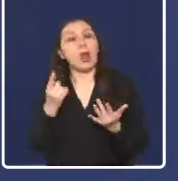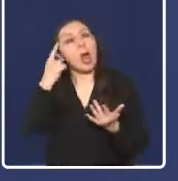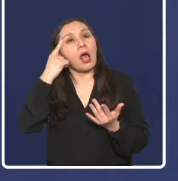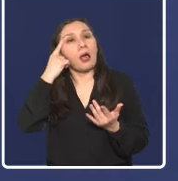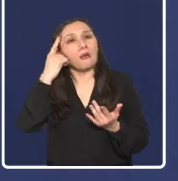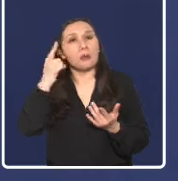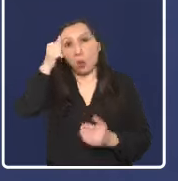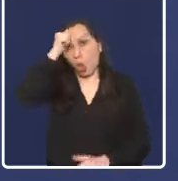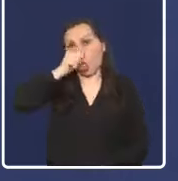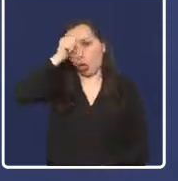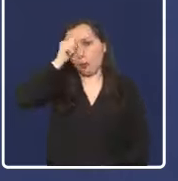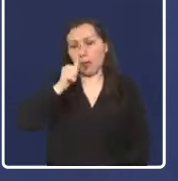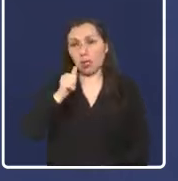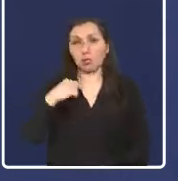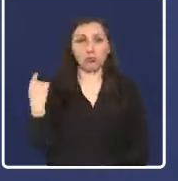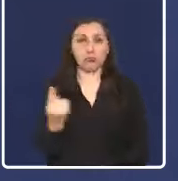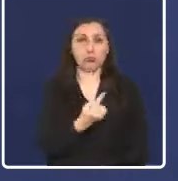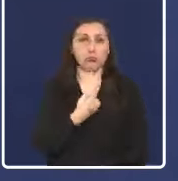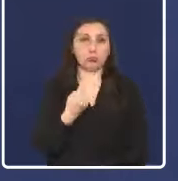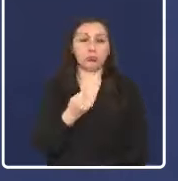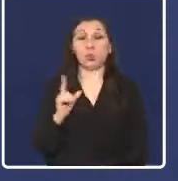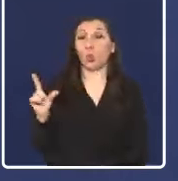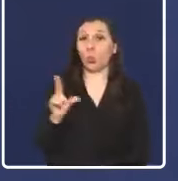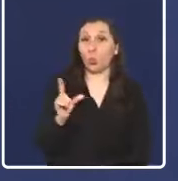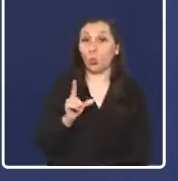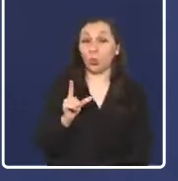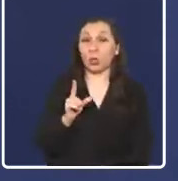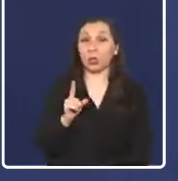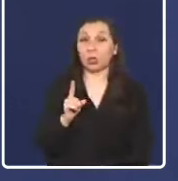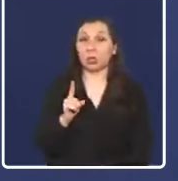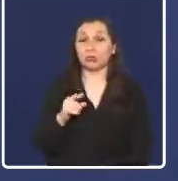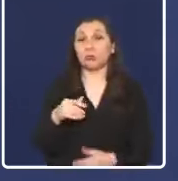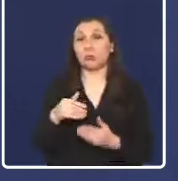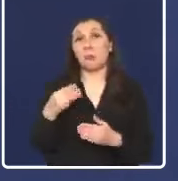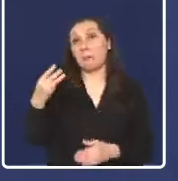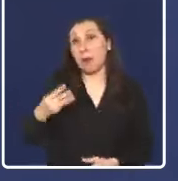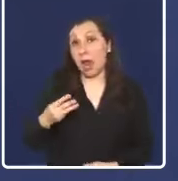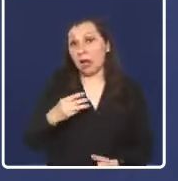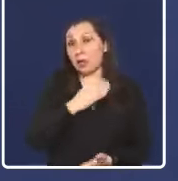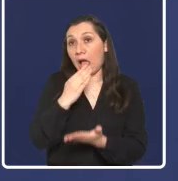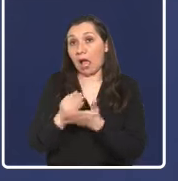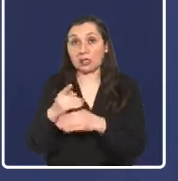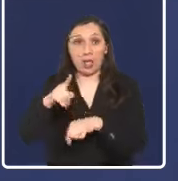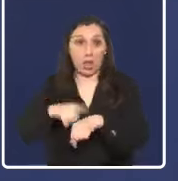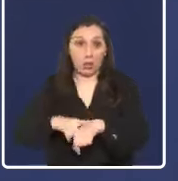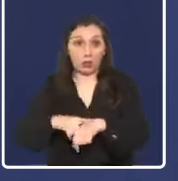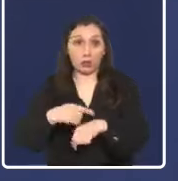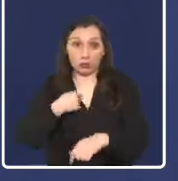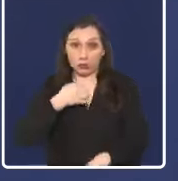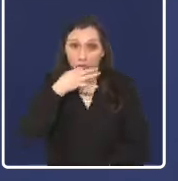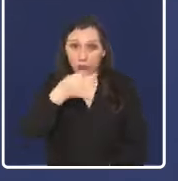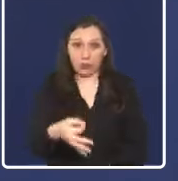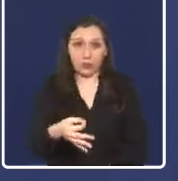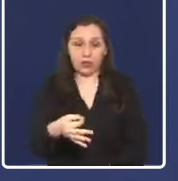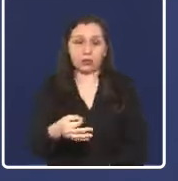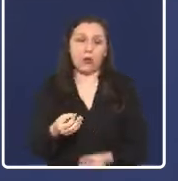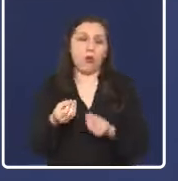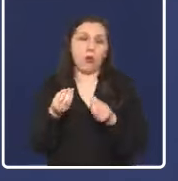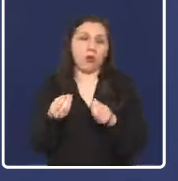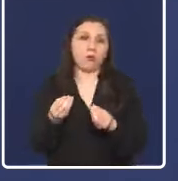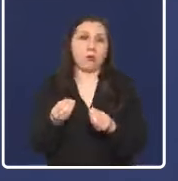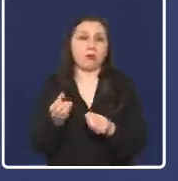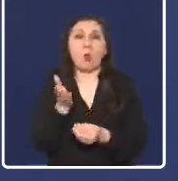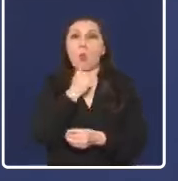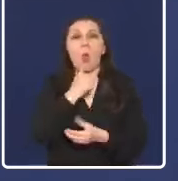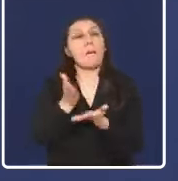no esperábamos el día domingo y el día lunes y el martes hasta la hora que les he comentado, evidentemente